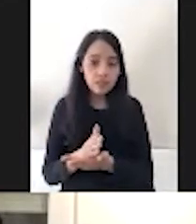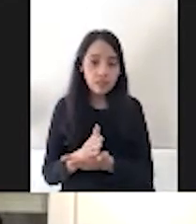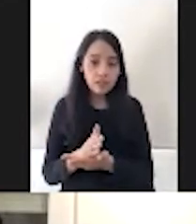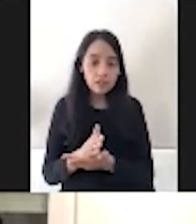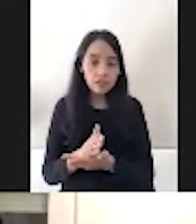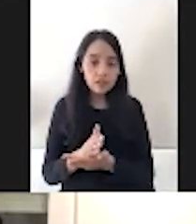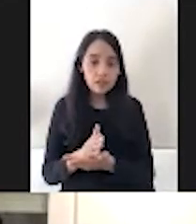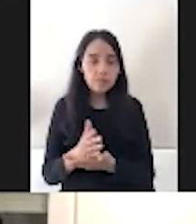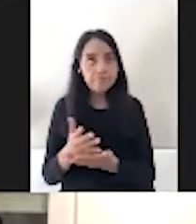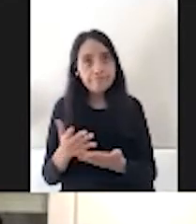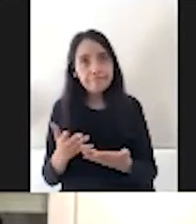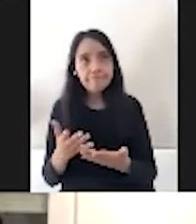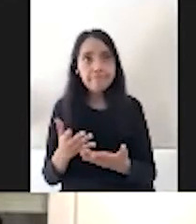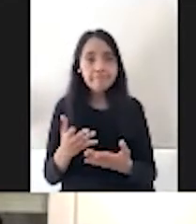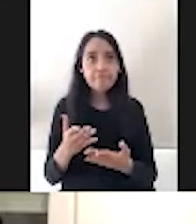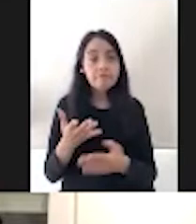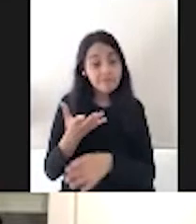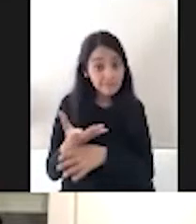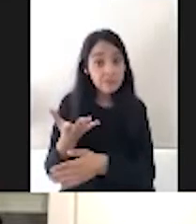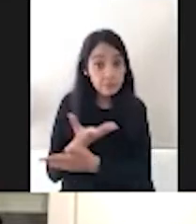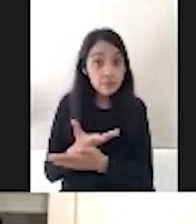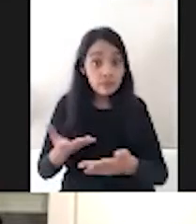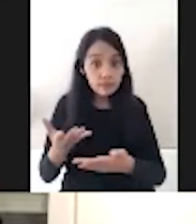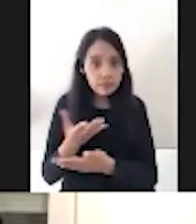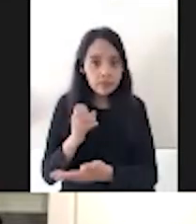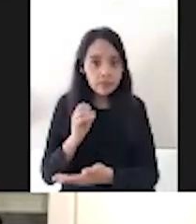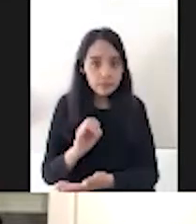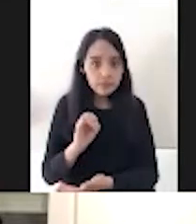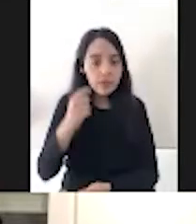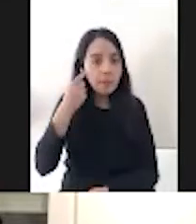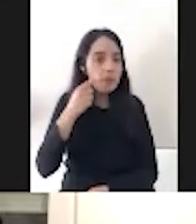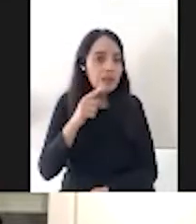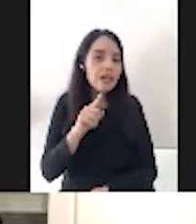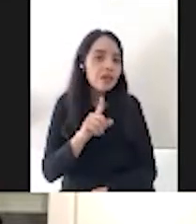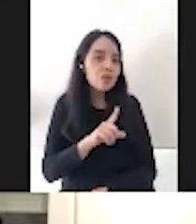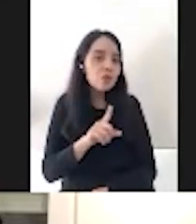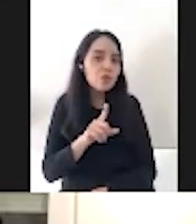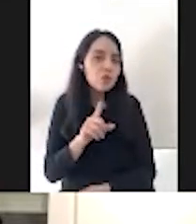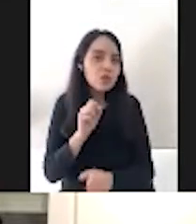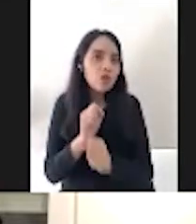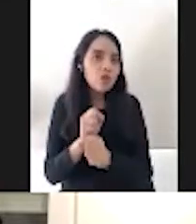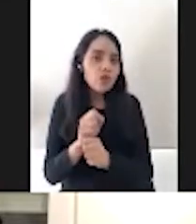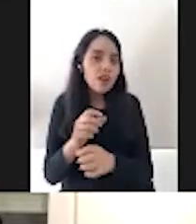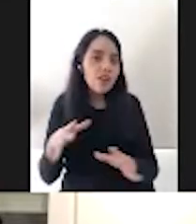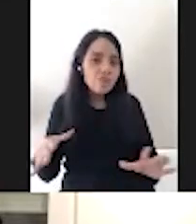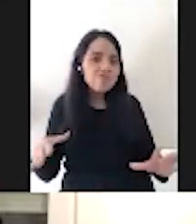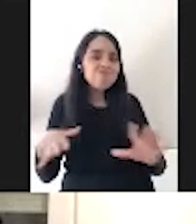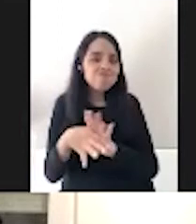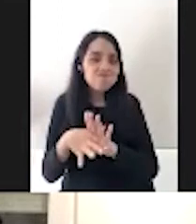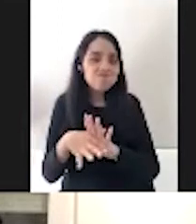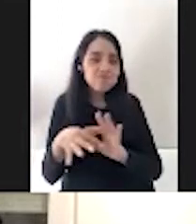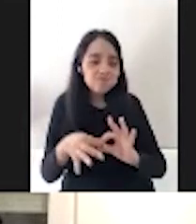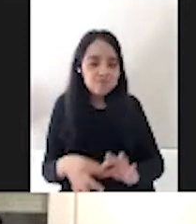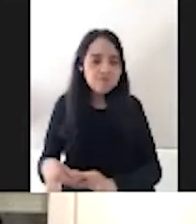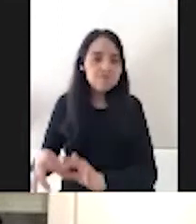¿cómo se puede decir?, colaboran dentro del aula, pero no se ve un trabajo pedagógico mancomunado, un trabajo colaborativo. Si